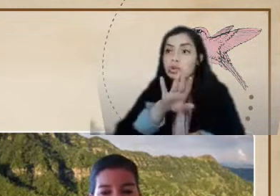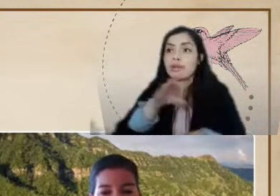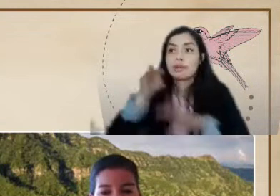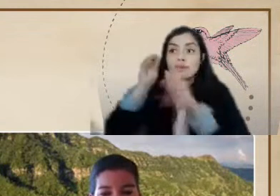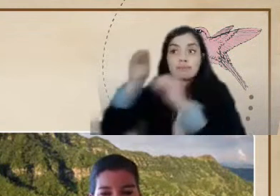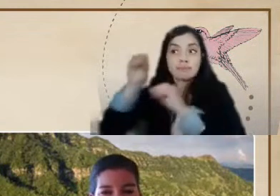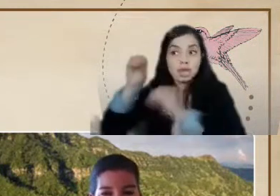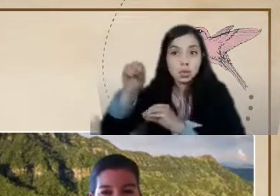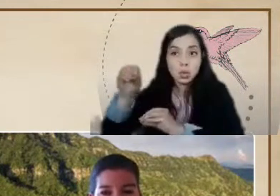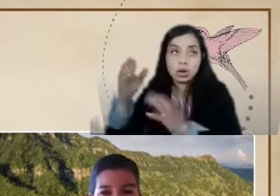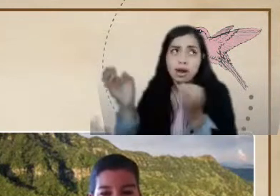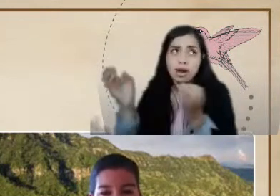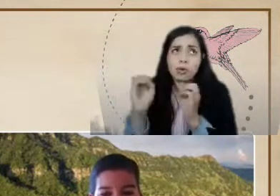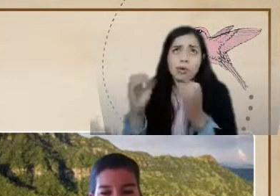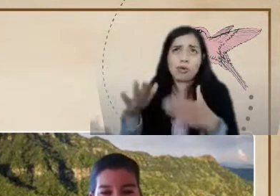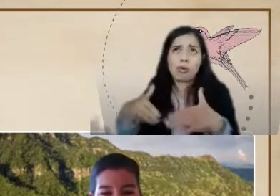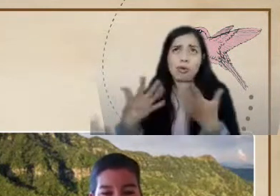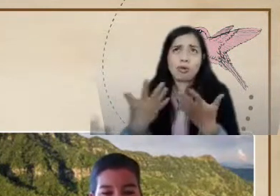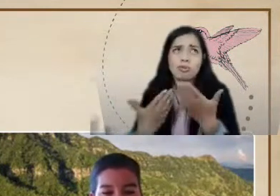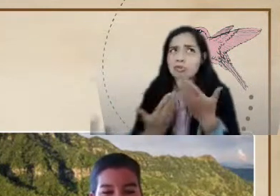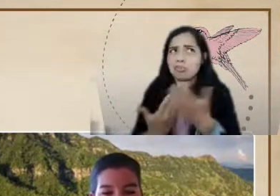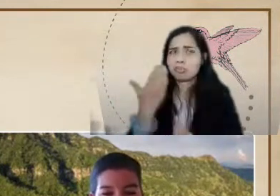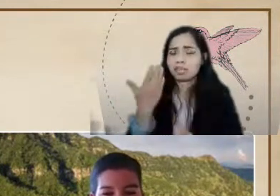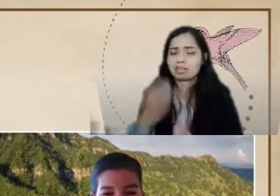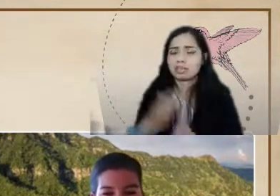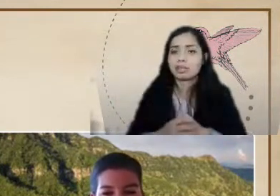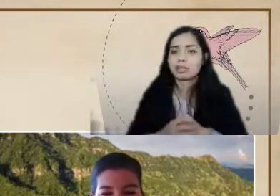¿Quién nos quiere responder? Jessica. Sí.